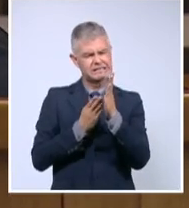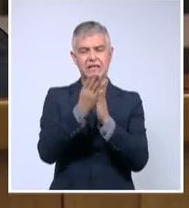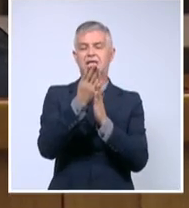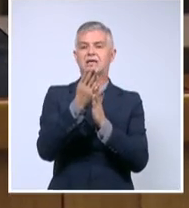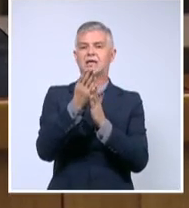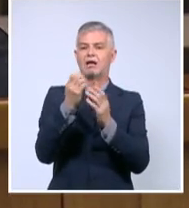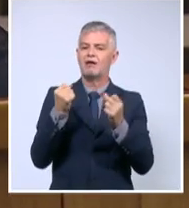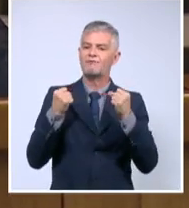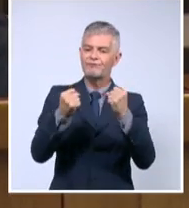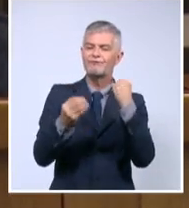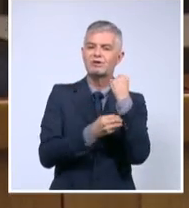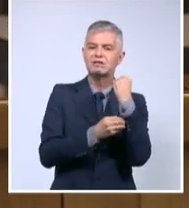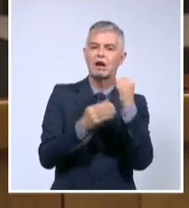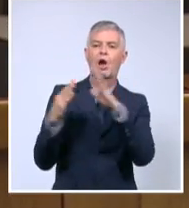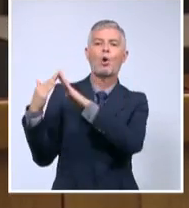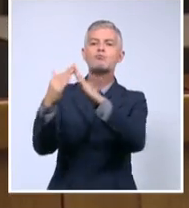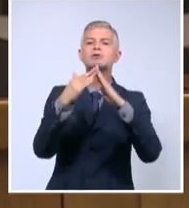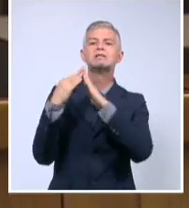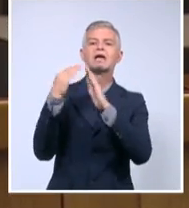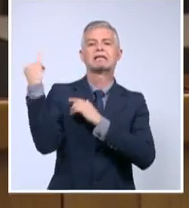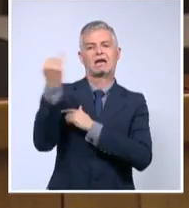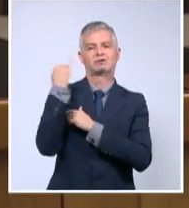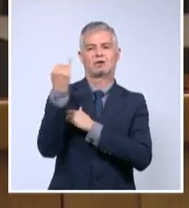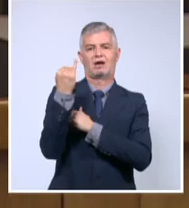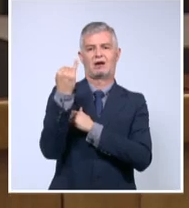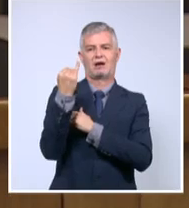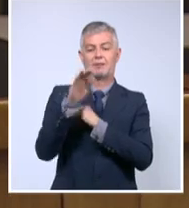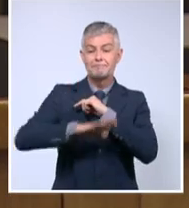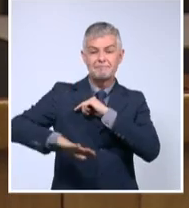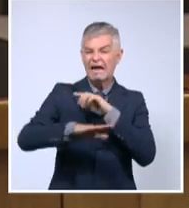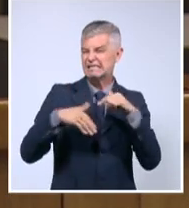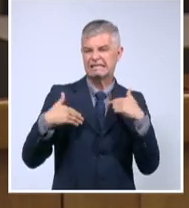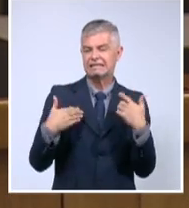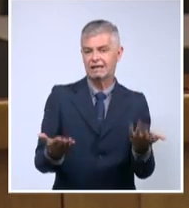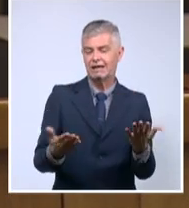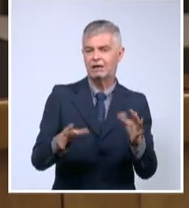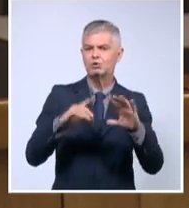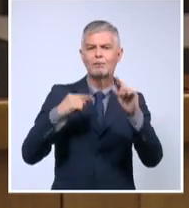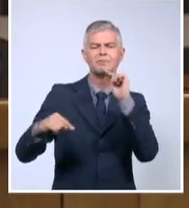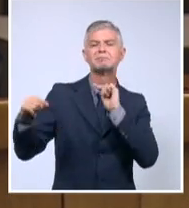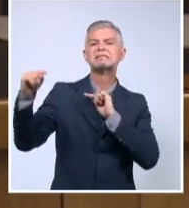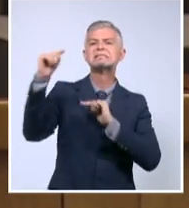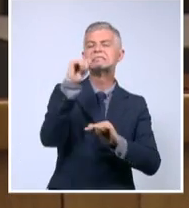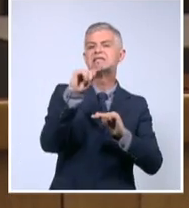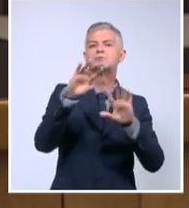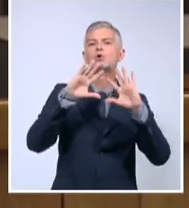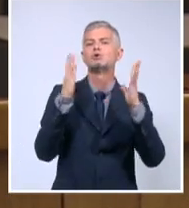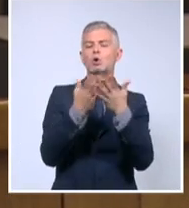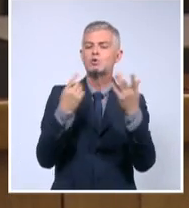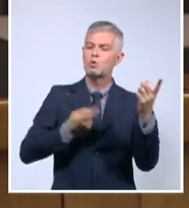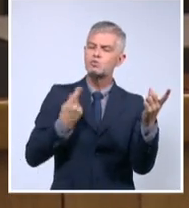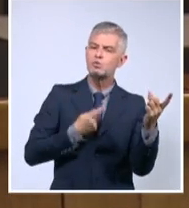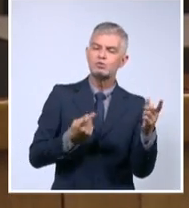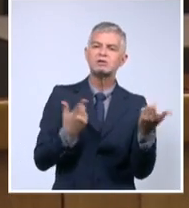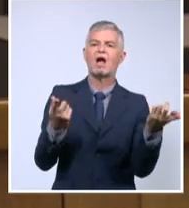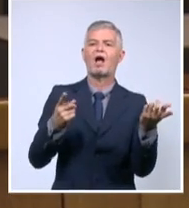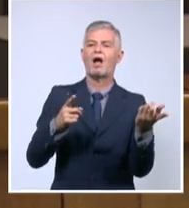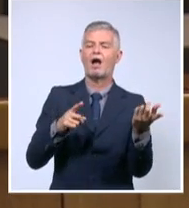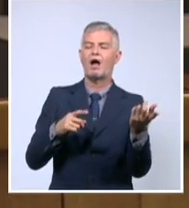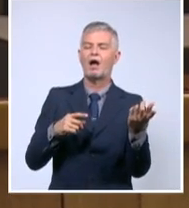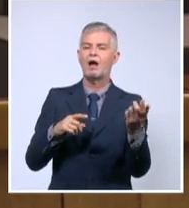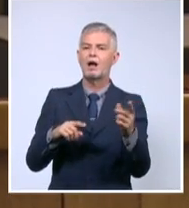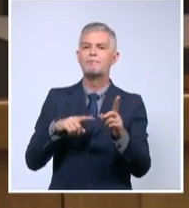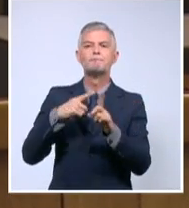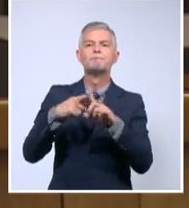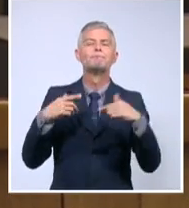la comunidad internacional sobre la base de los principios de la Carta de las Naciones Unidas, luchando siempre a favor de la paz y de la protección